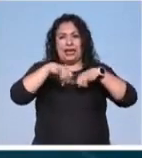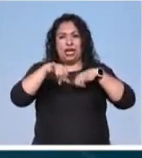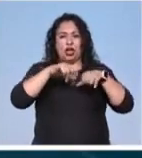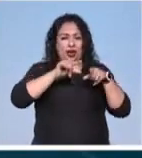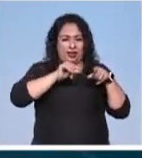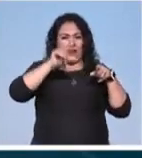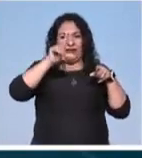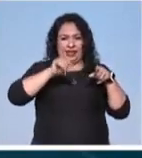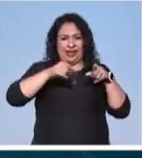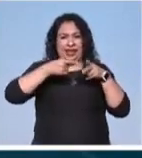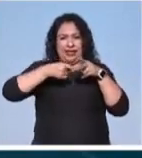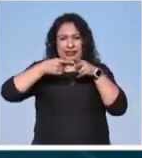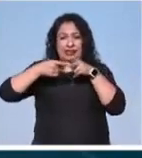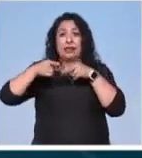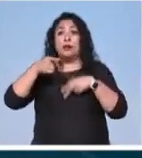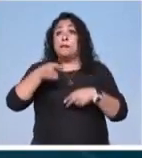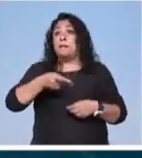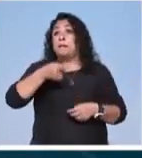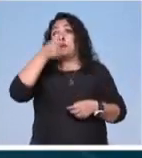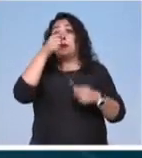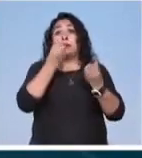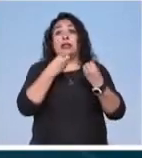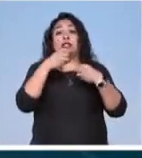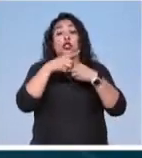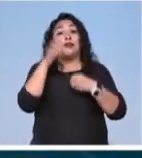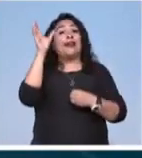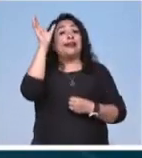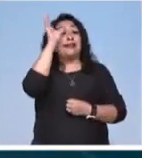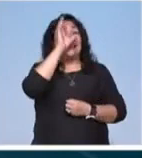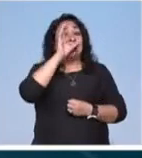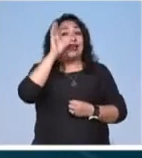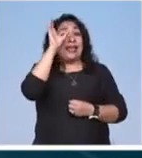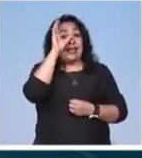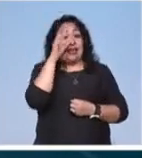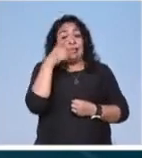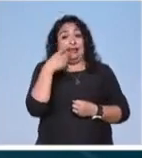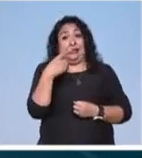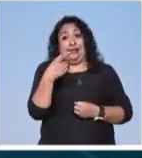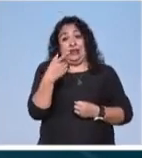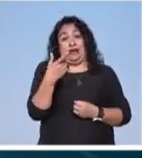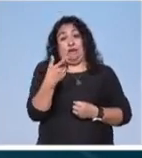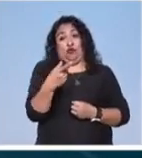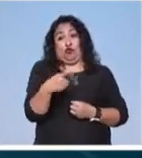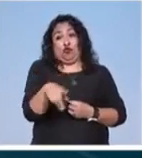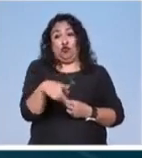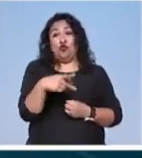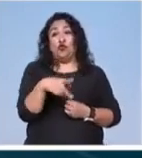y Estadística, que es la primera sociedad científica